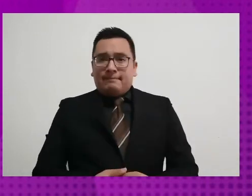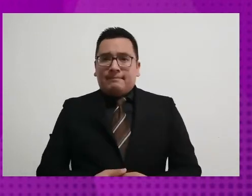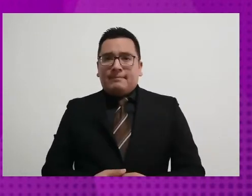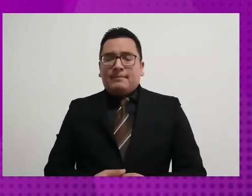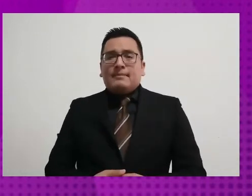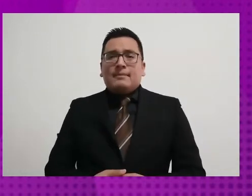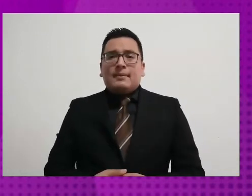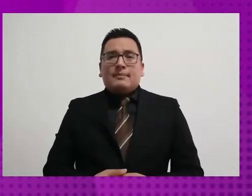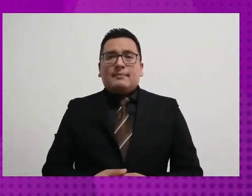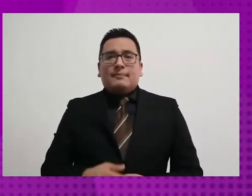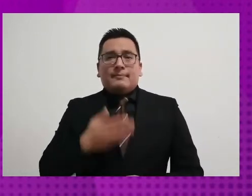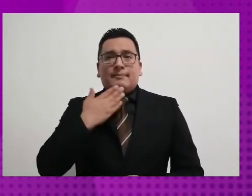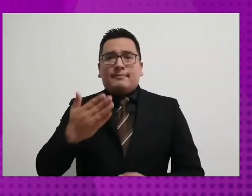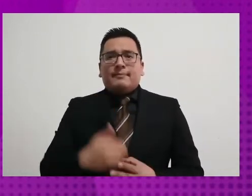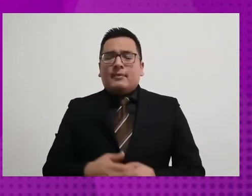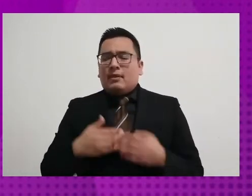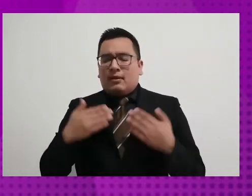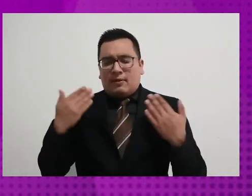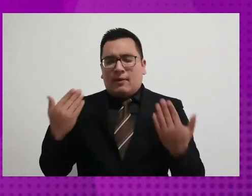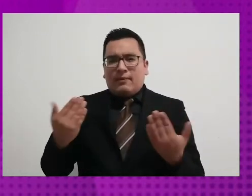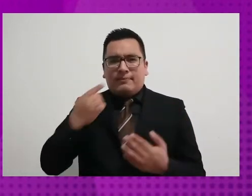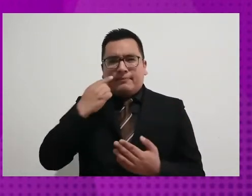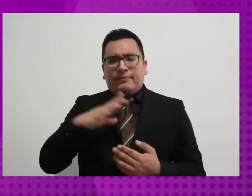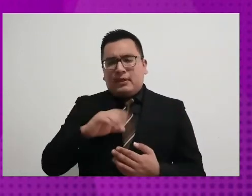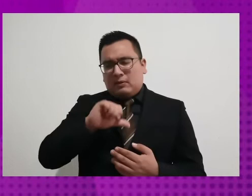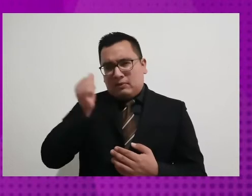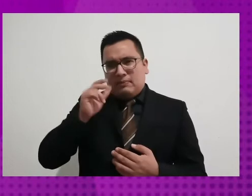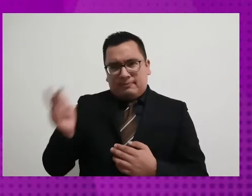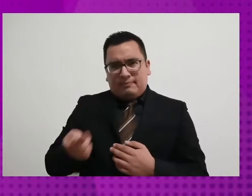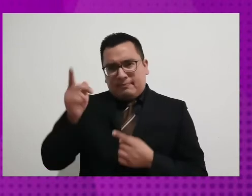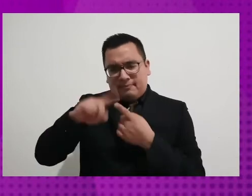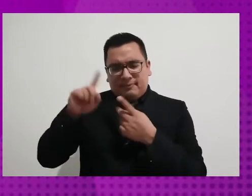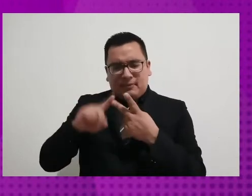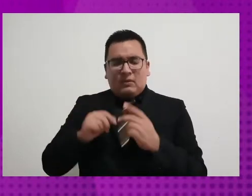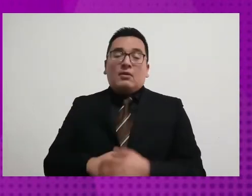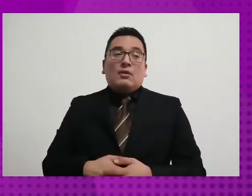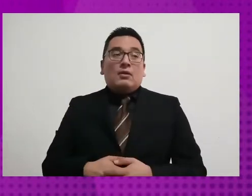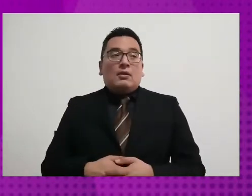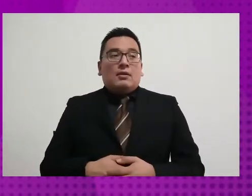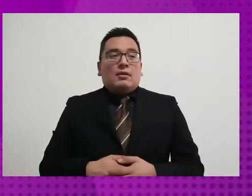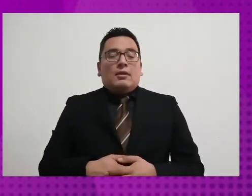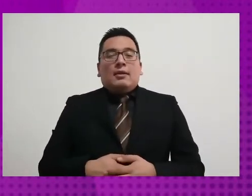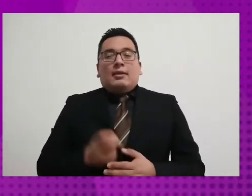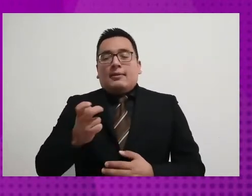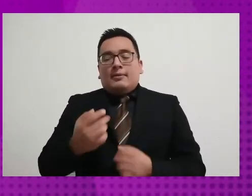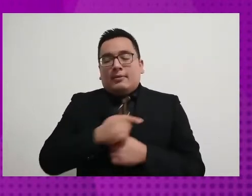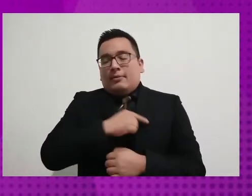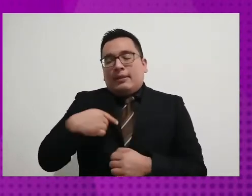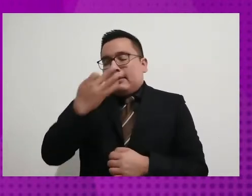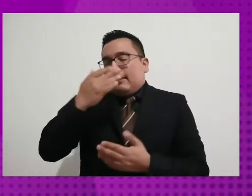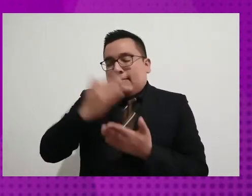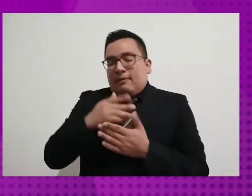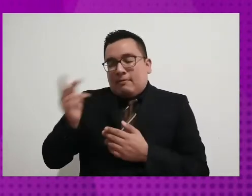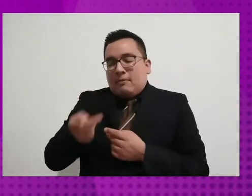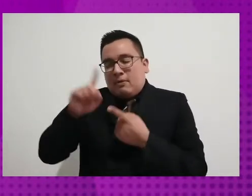Carla. Esto que nos comentas me lleva a otras dos preguntas que yo creo que ya para empezar a cerrar el